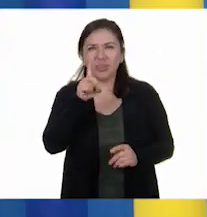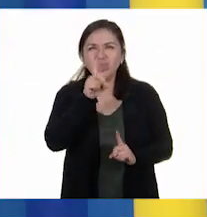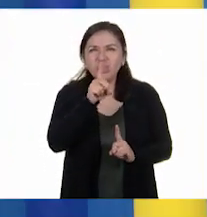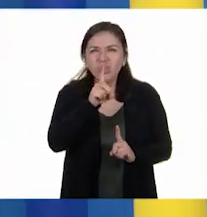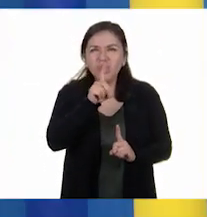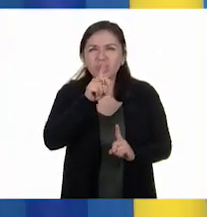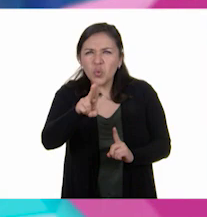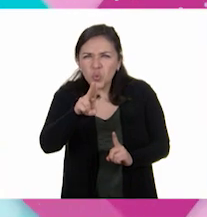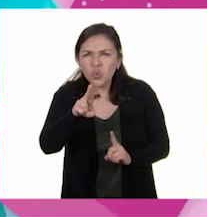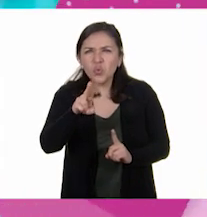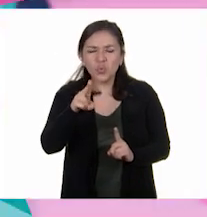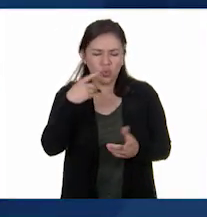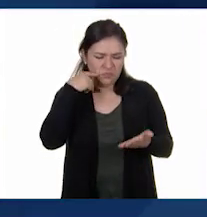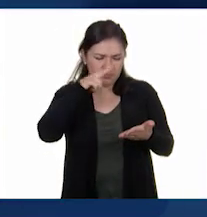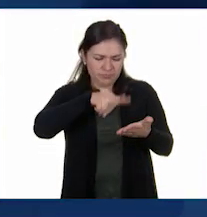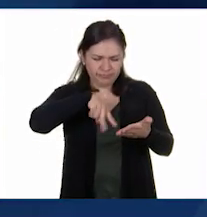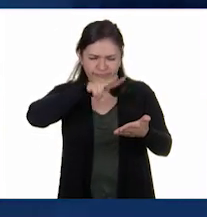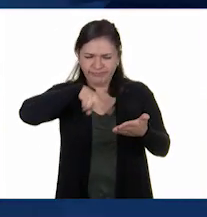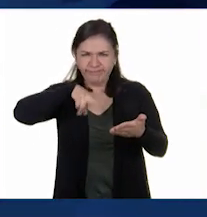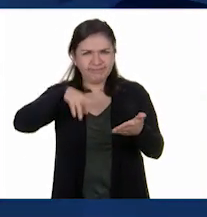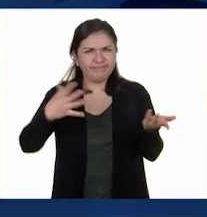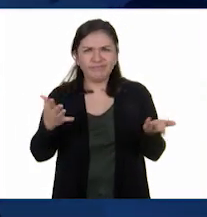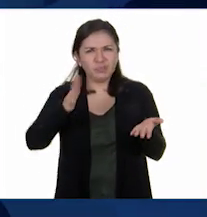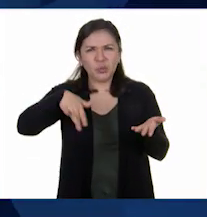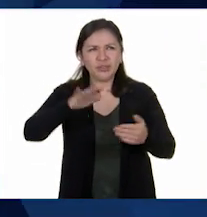du... Ay, ya me ando yendo.